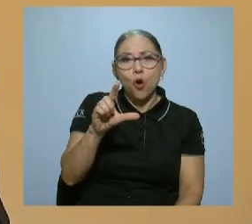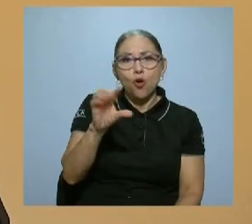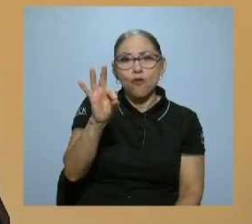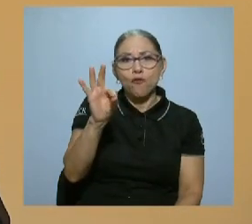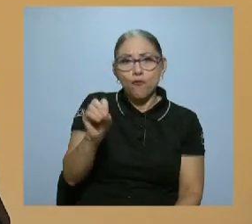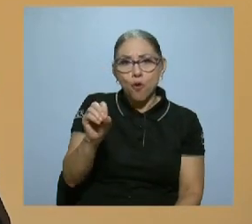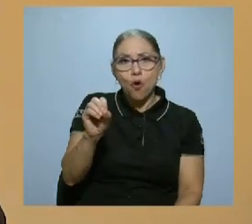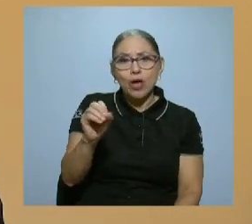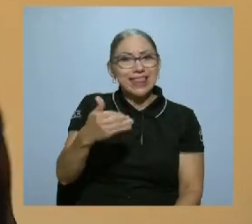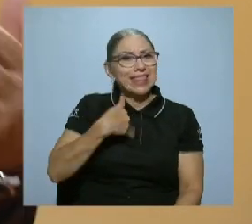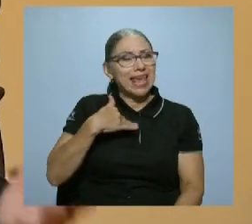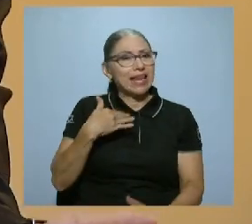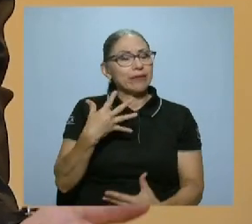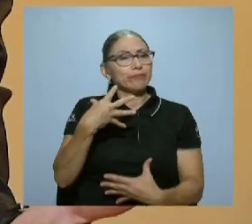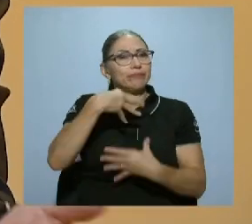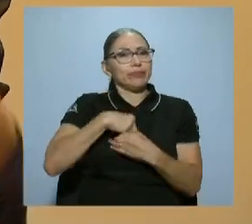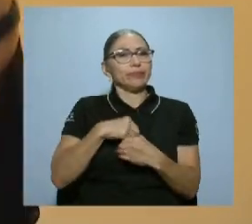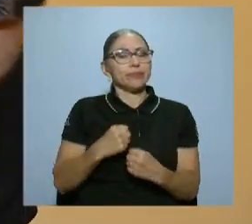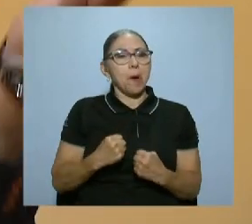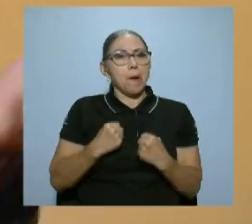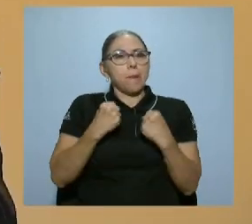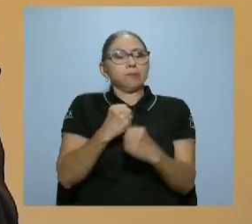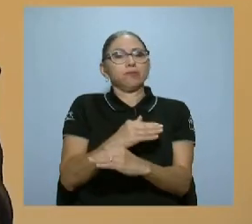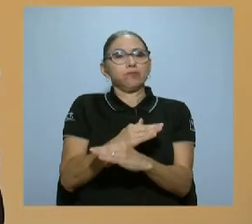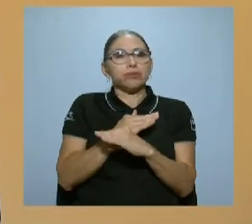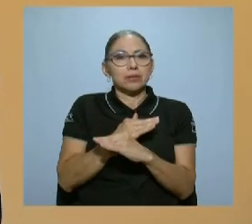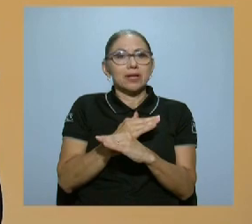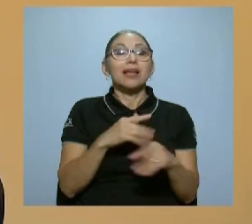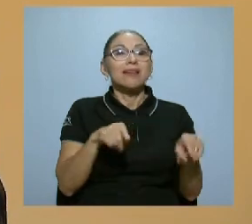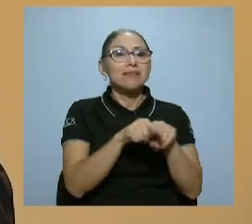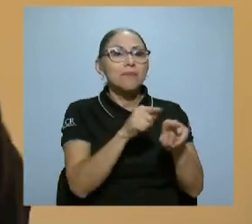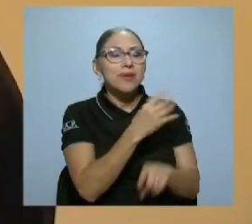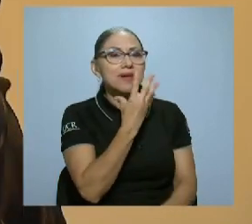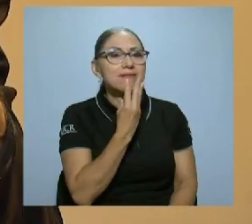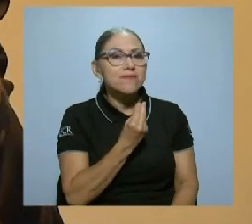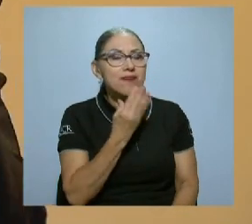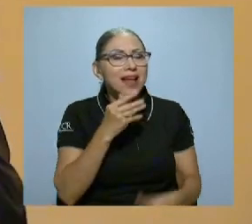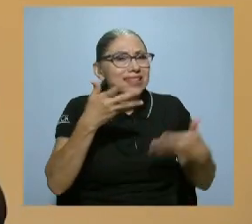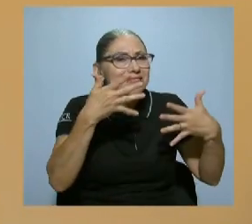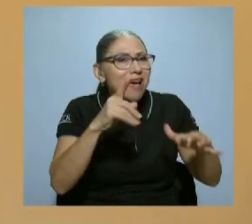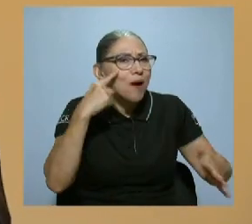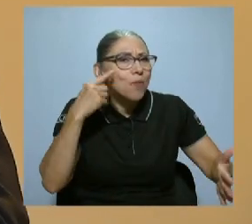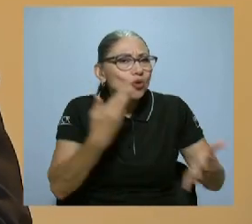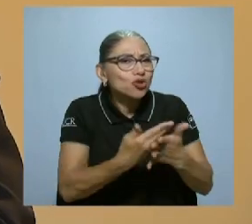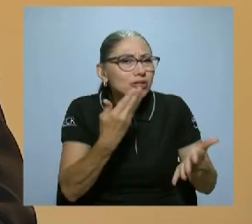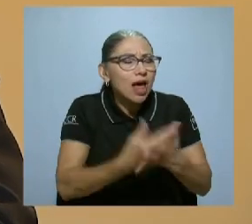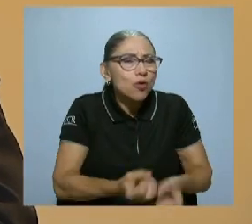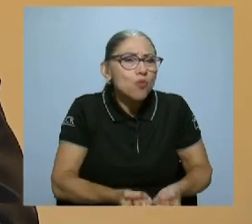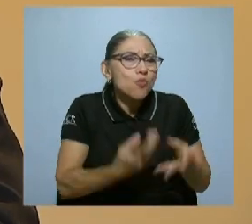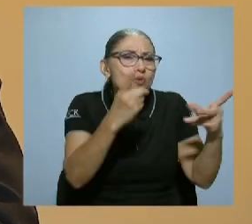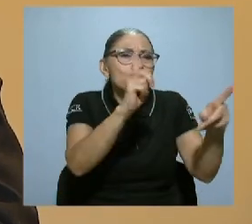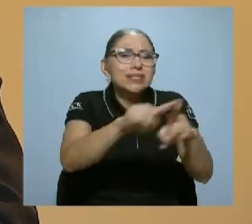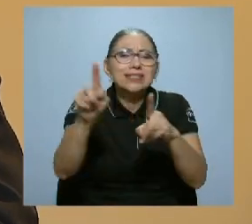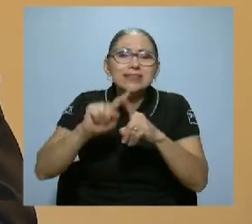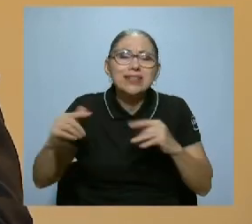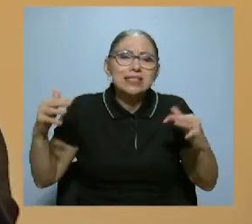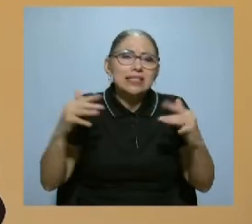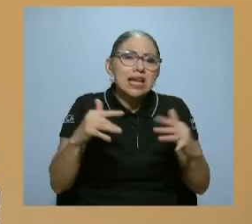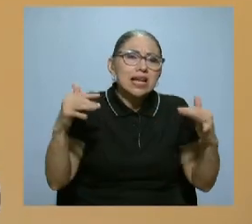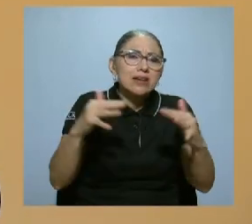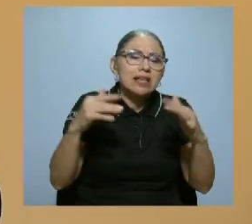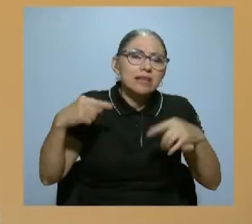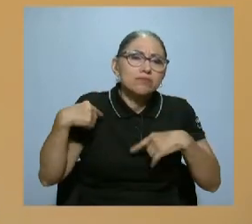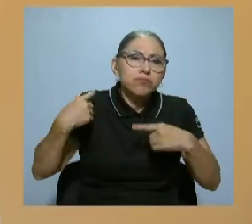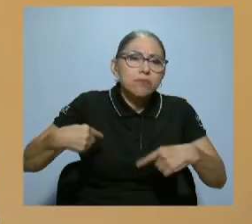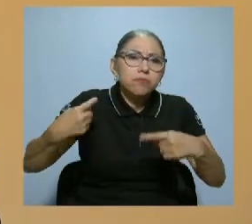de resistencia extraordinaria. Y Israel ha mostrado innumerables guerras y pequeñas guerras a lo largo del tiempo.